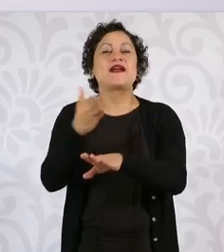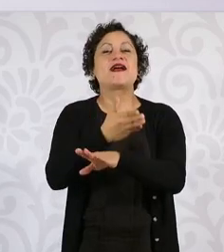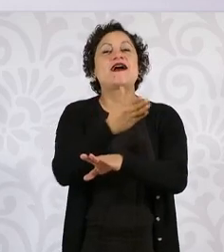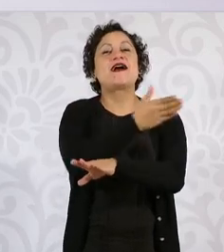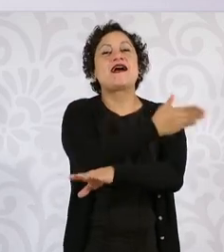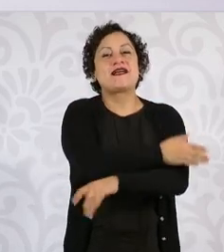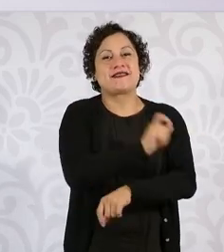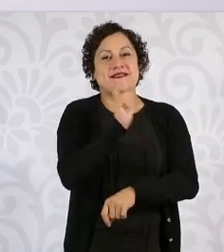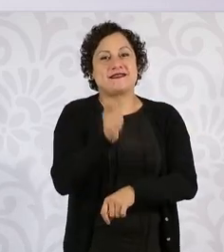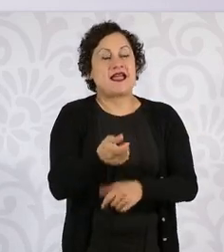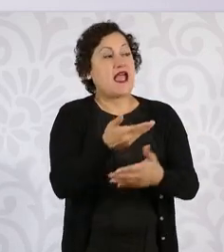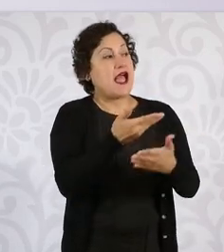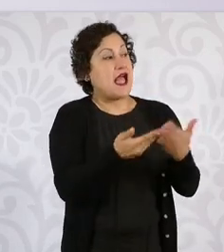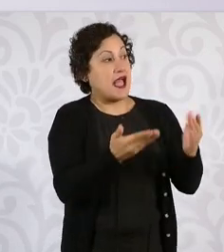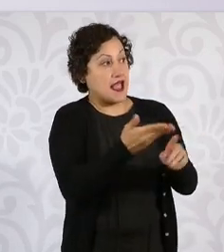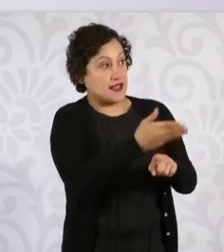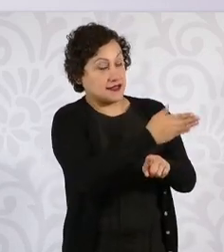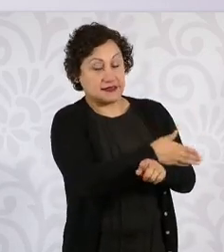antes, ahora como ahora.